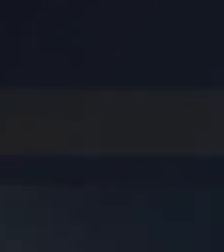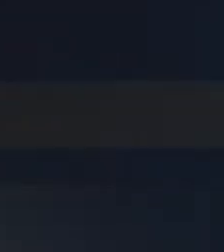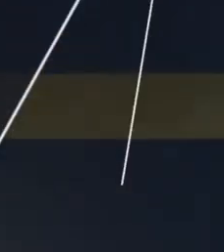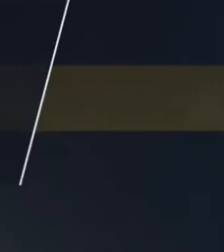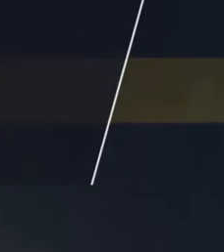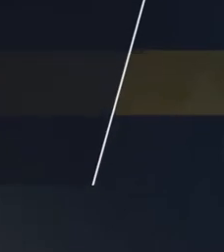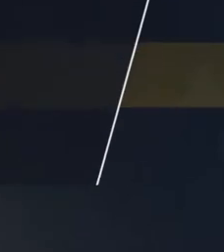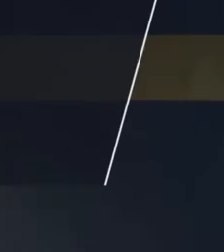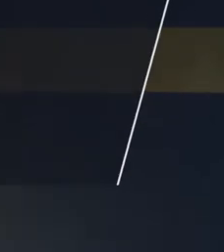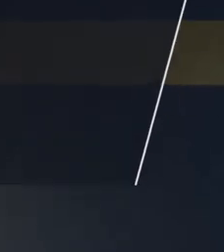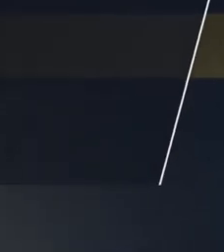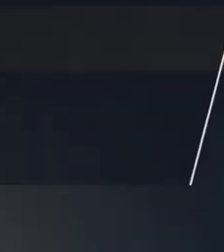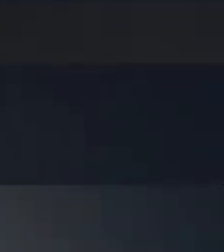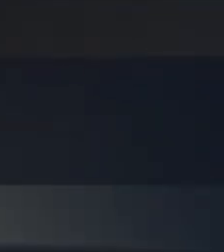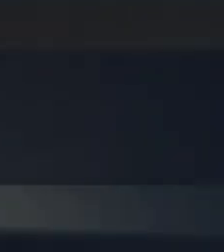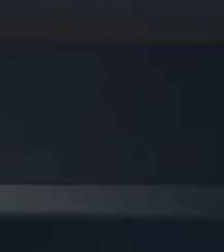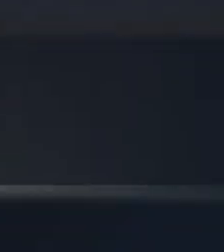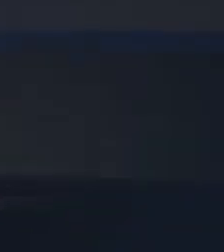i